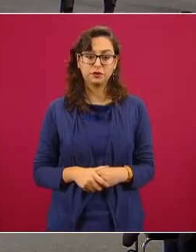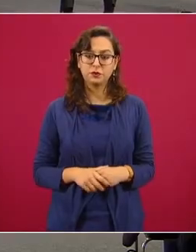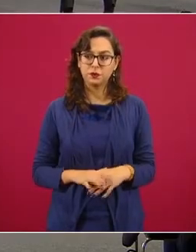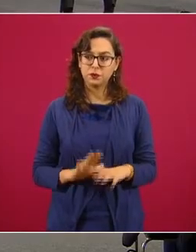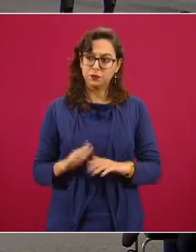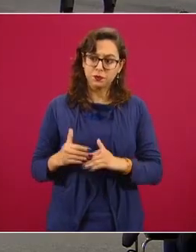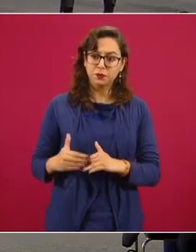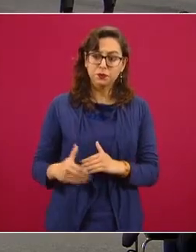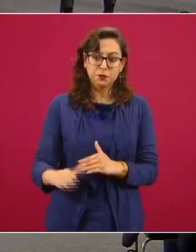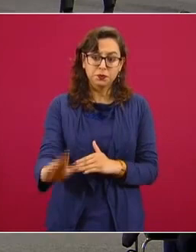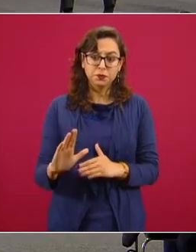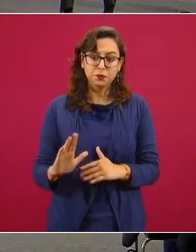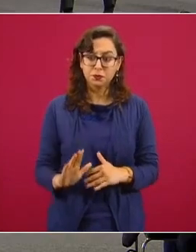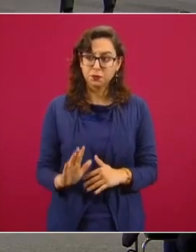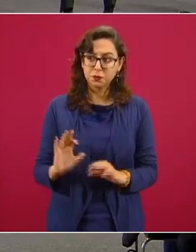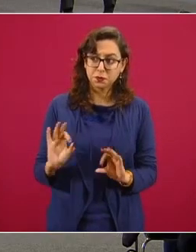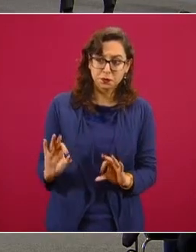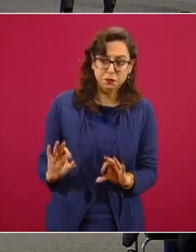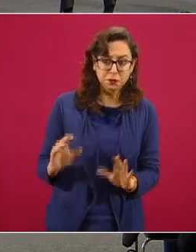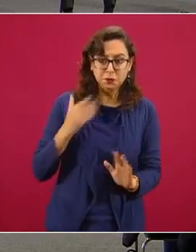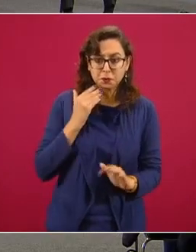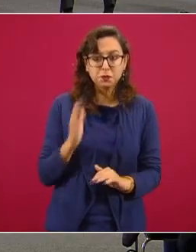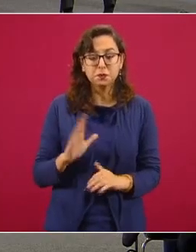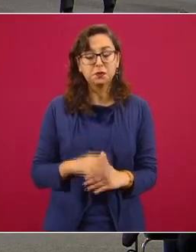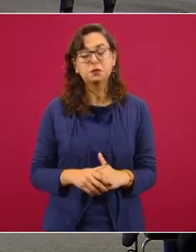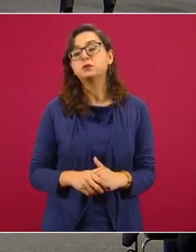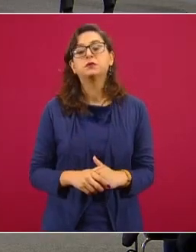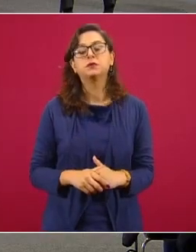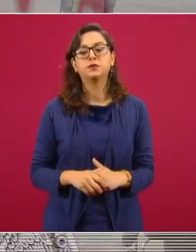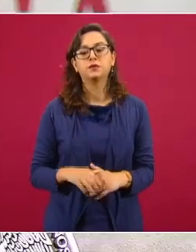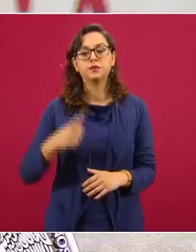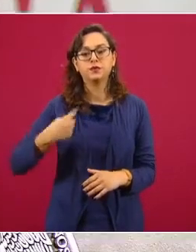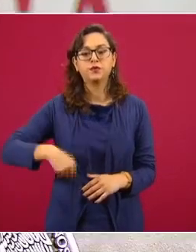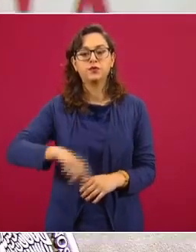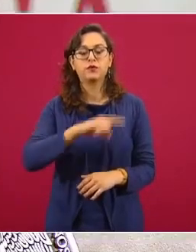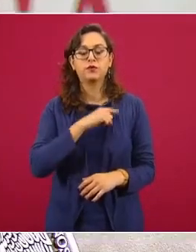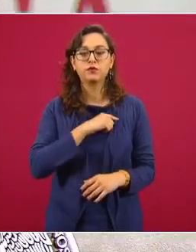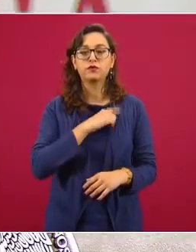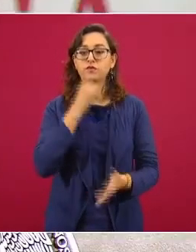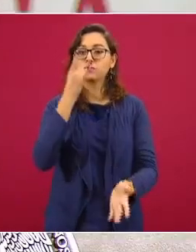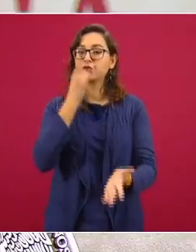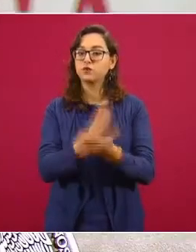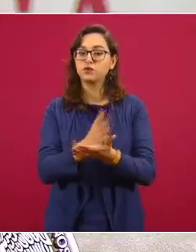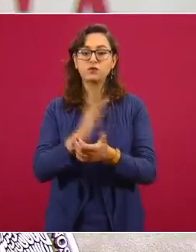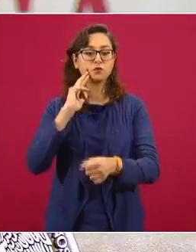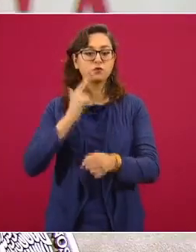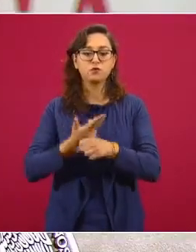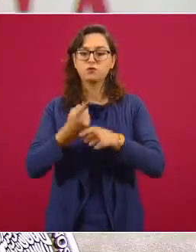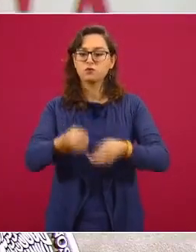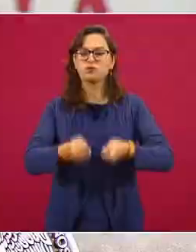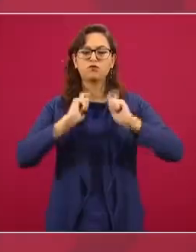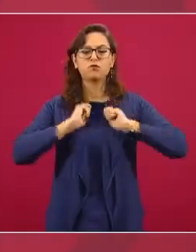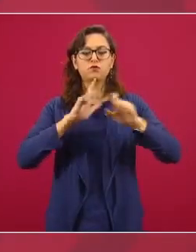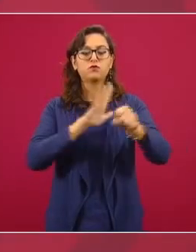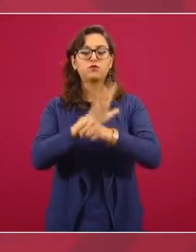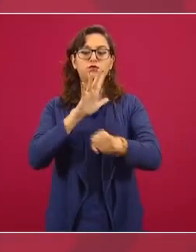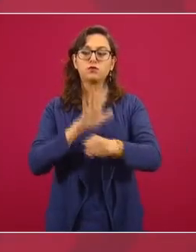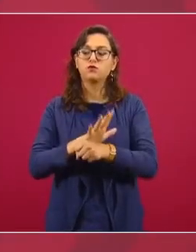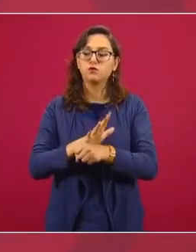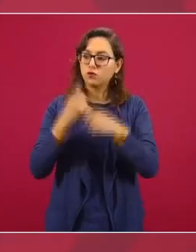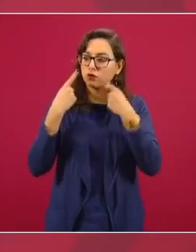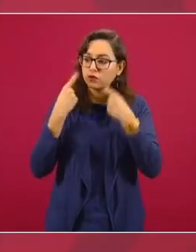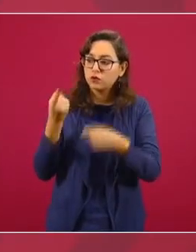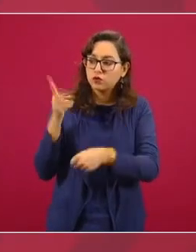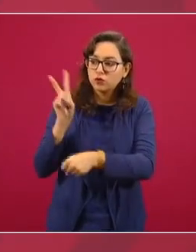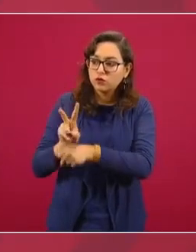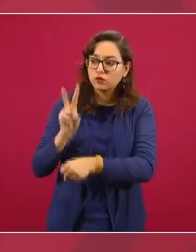adelante. Lo que nosotros tenemos que procurar es que las elecciones sean limpias,